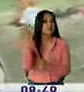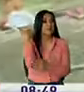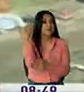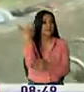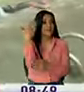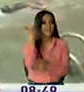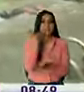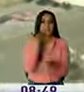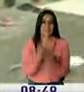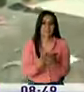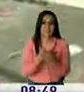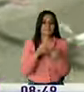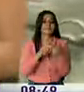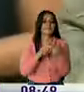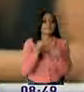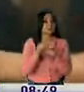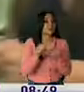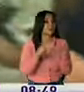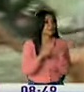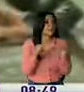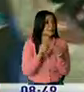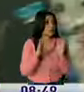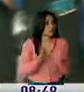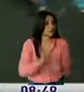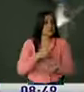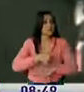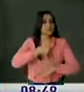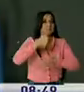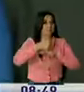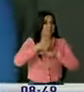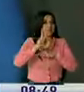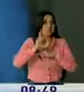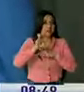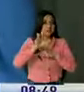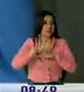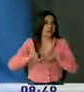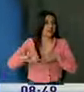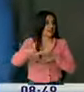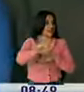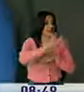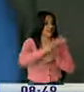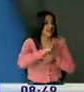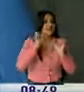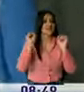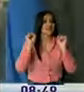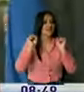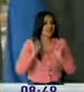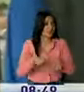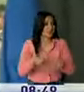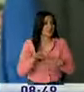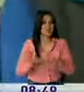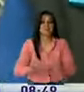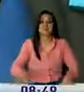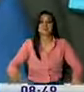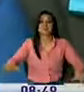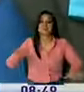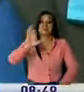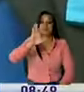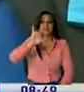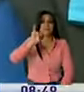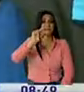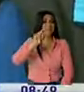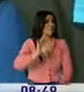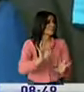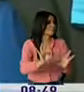señor administrador y demás autoridades de la administración Valle de los Chillos, que han hecho posible que todo ese balneario esté a plenitud